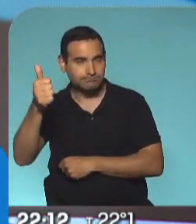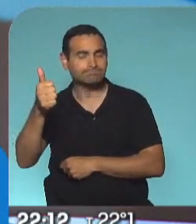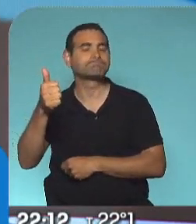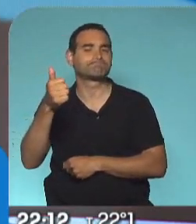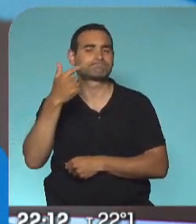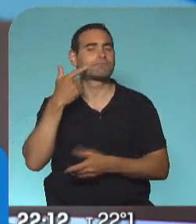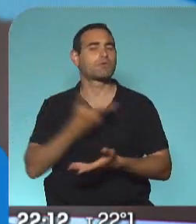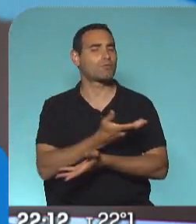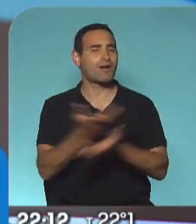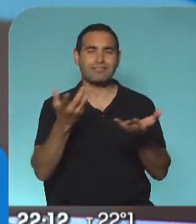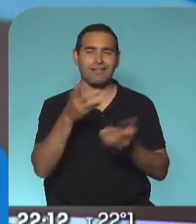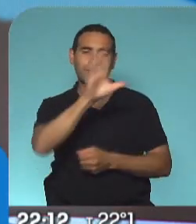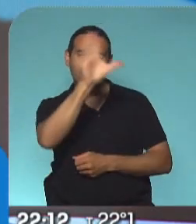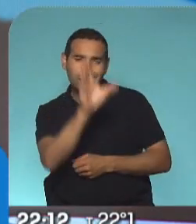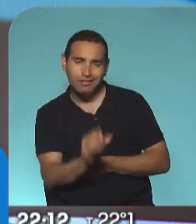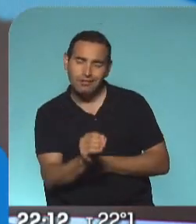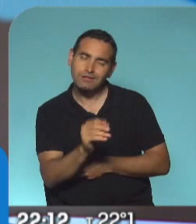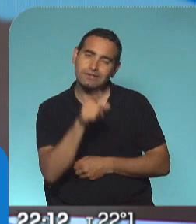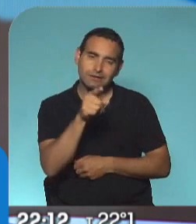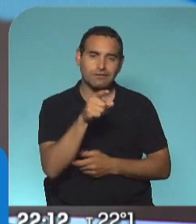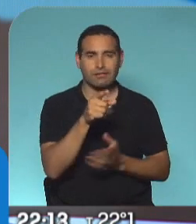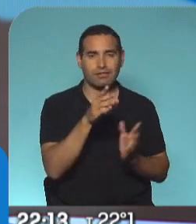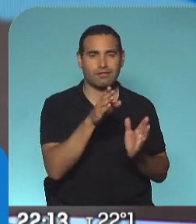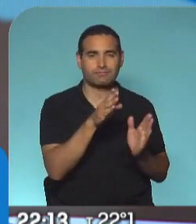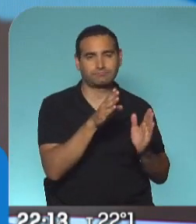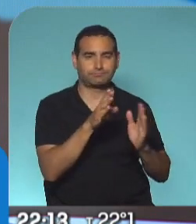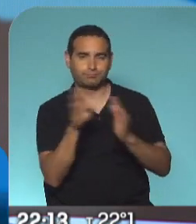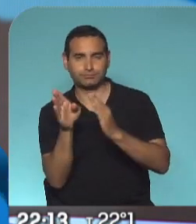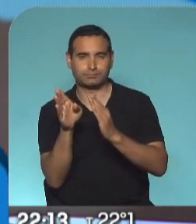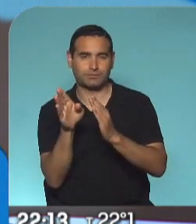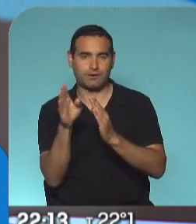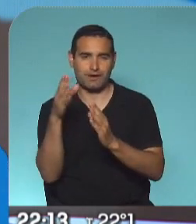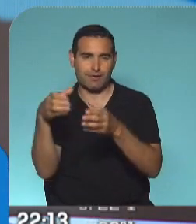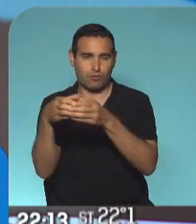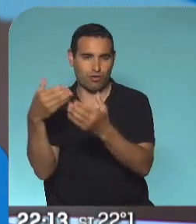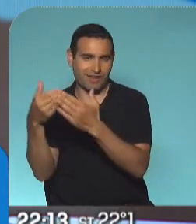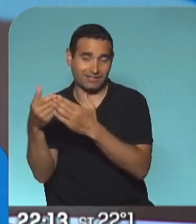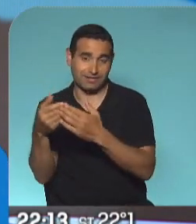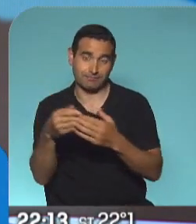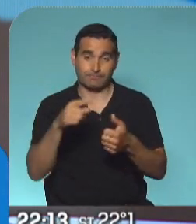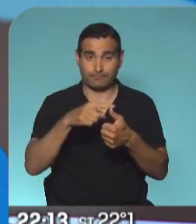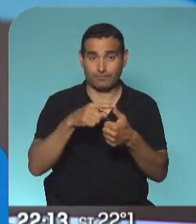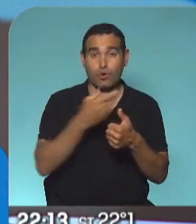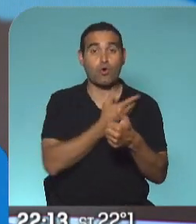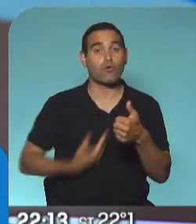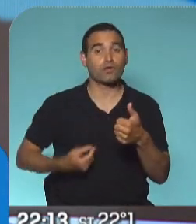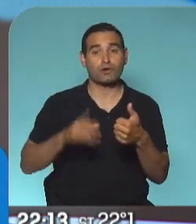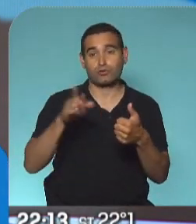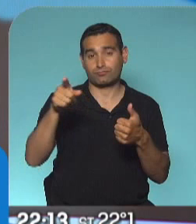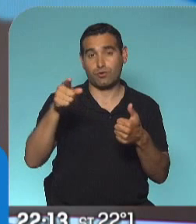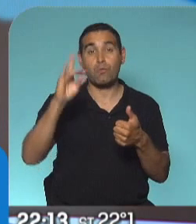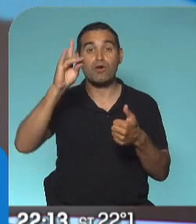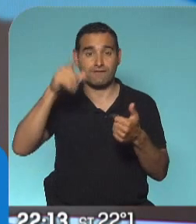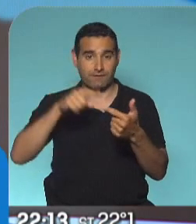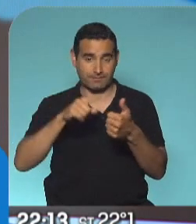confirmar una región que gira hacia posiciones más liberales, más conservadoras, más de derecha. Repasemos rápidamente. Tenemos un gobierno de derecha de facto en